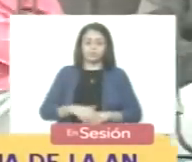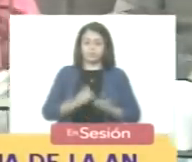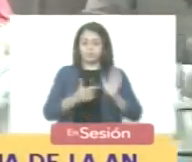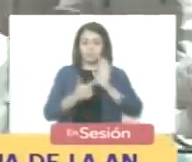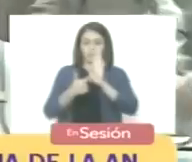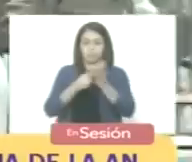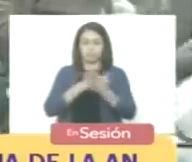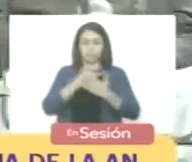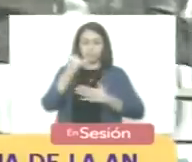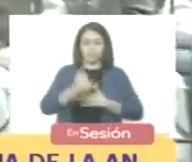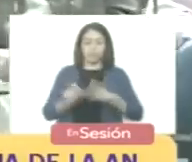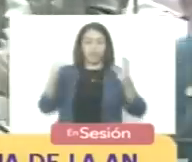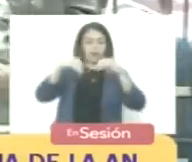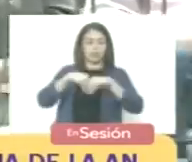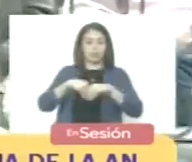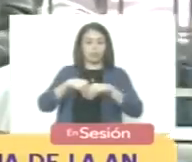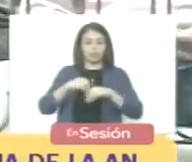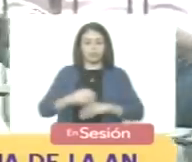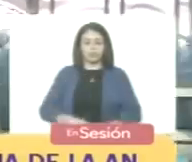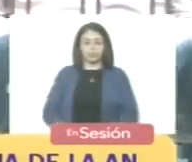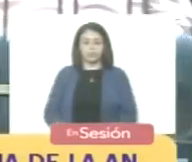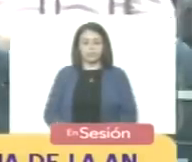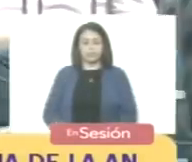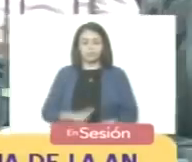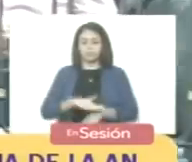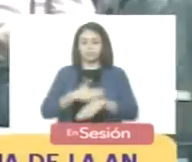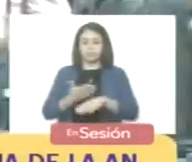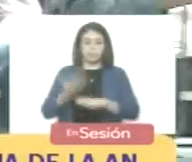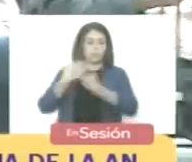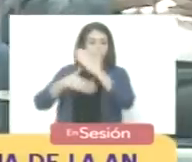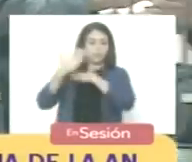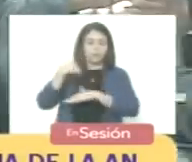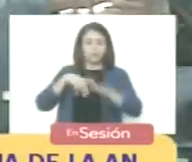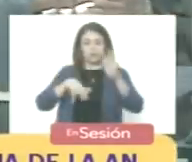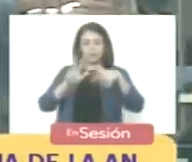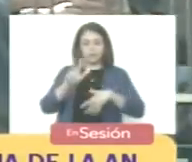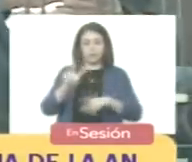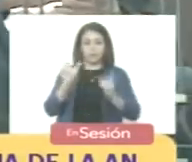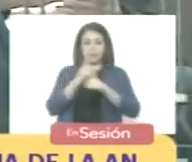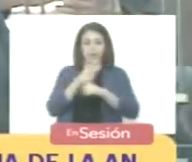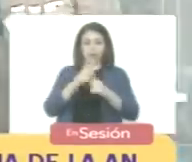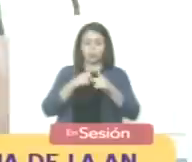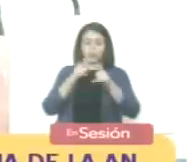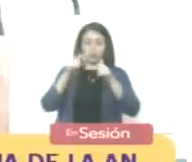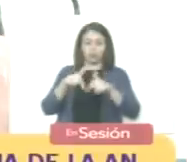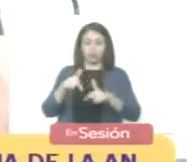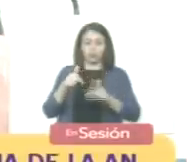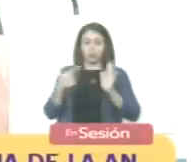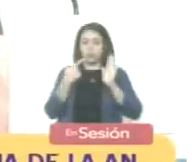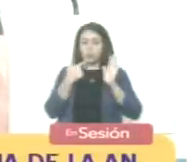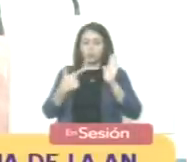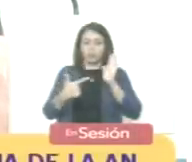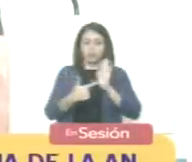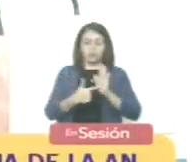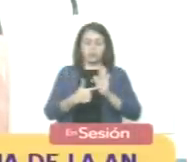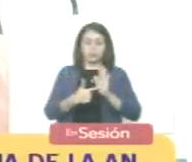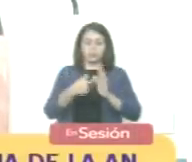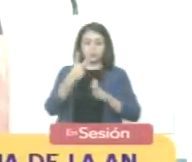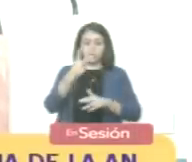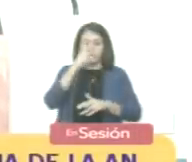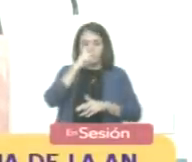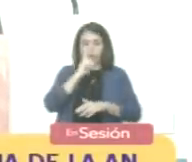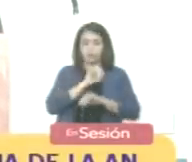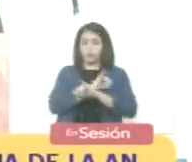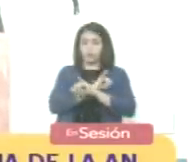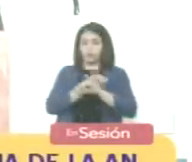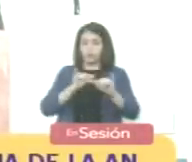presentar un proyecto de acuerdo, producto de que el pasado 13 de agosto se cumplieron 2 años ya